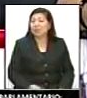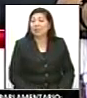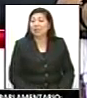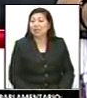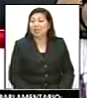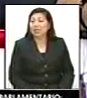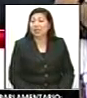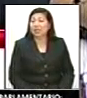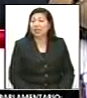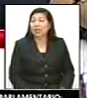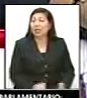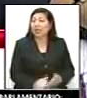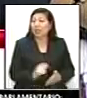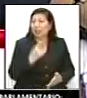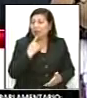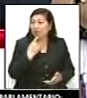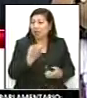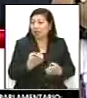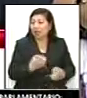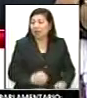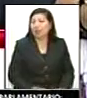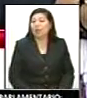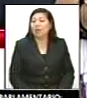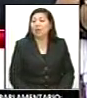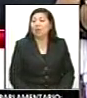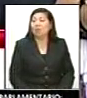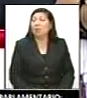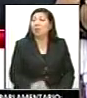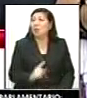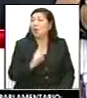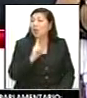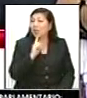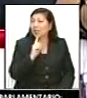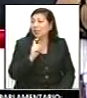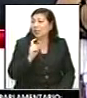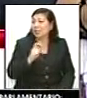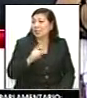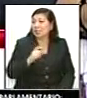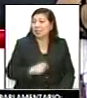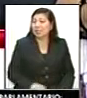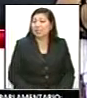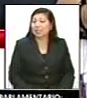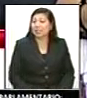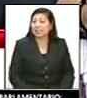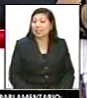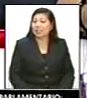especializado en lo que son delitos económicos, que no son necesariamente